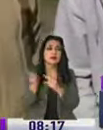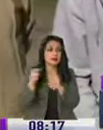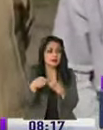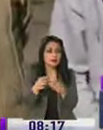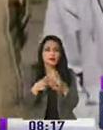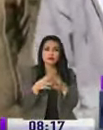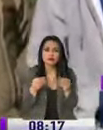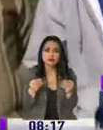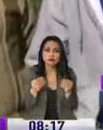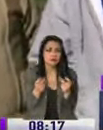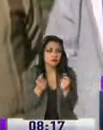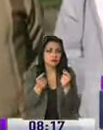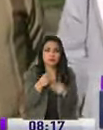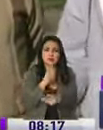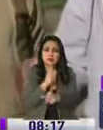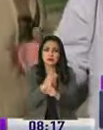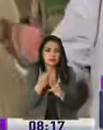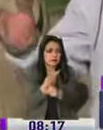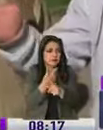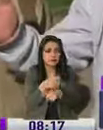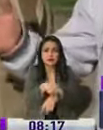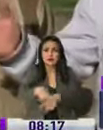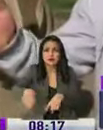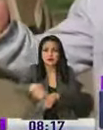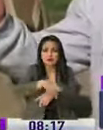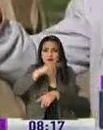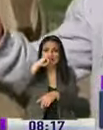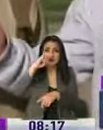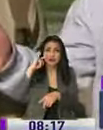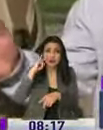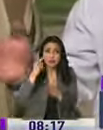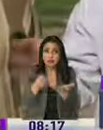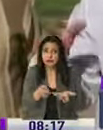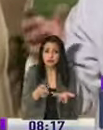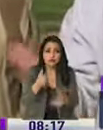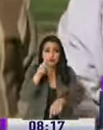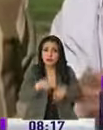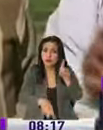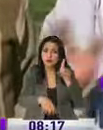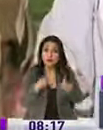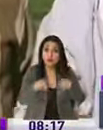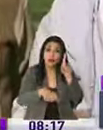porque aparte de eso es el peligro que se reúnen aquí los malandrines, nos